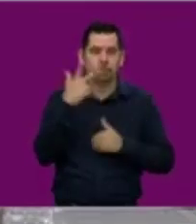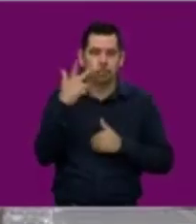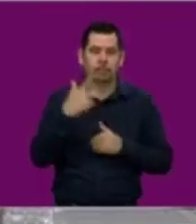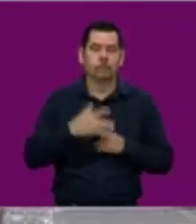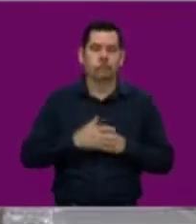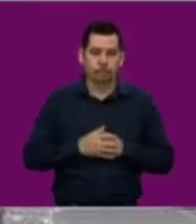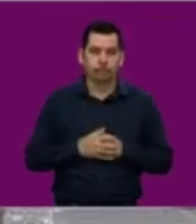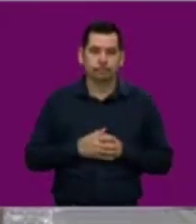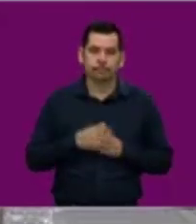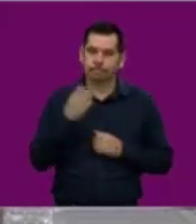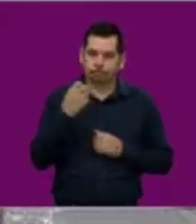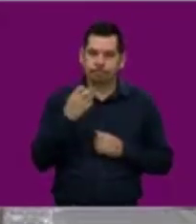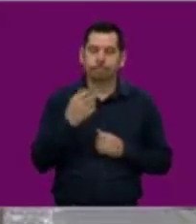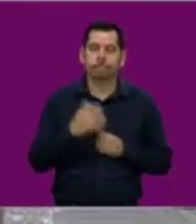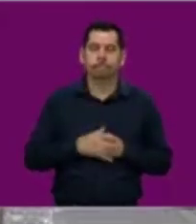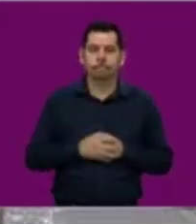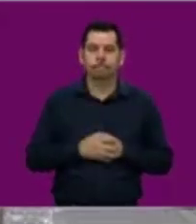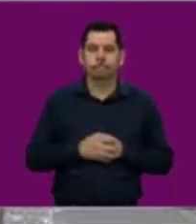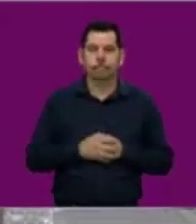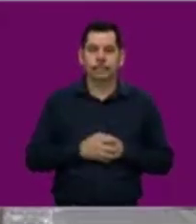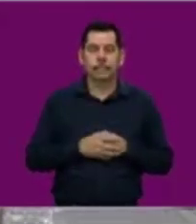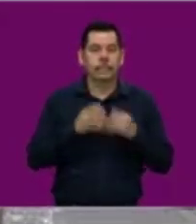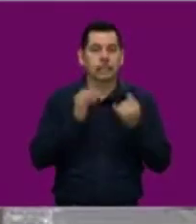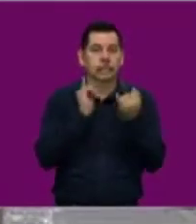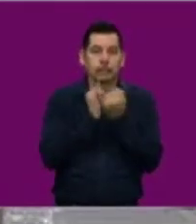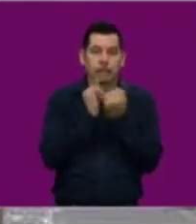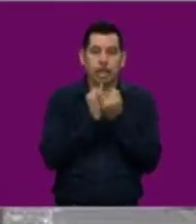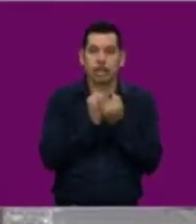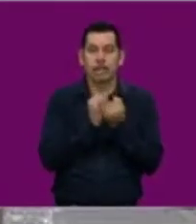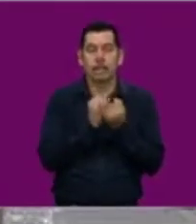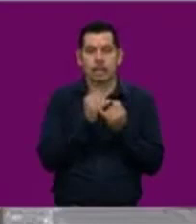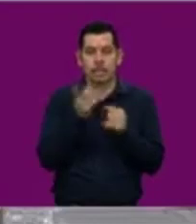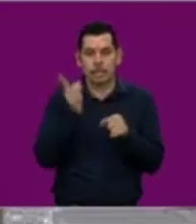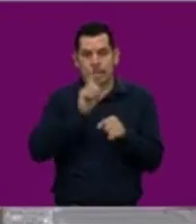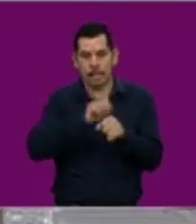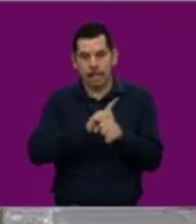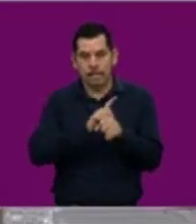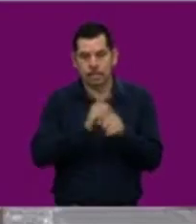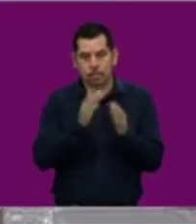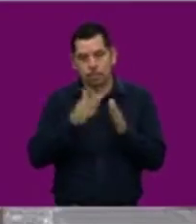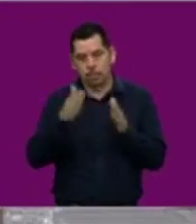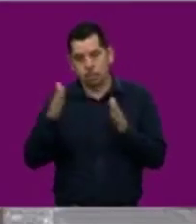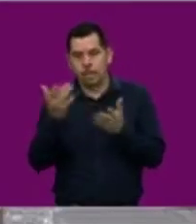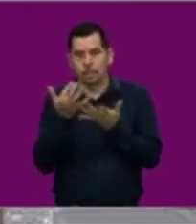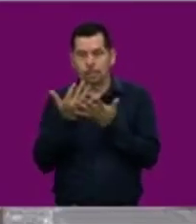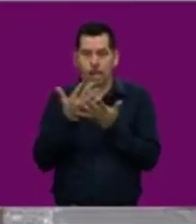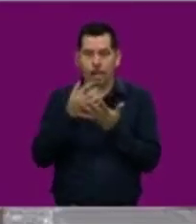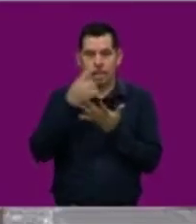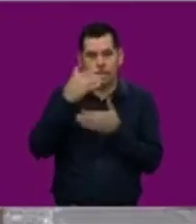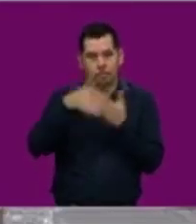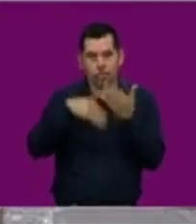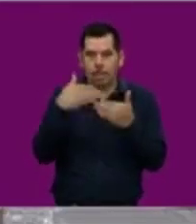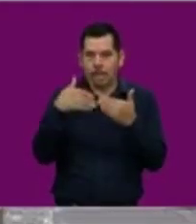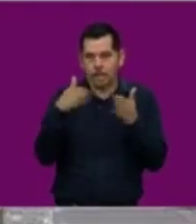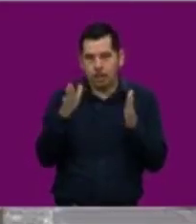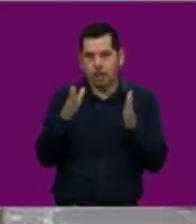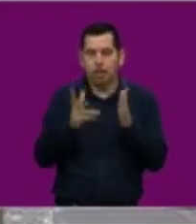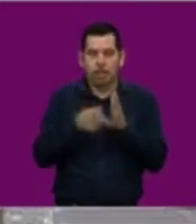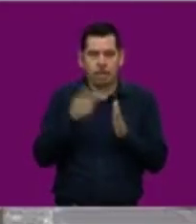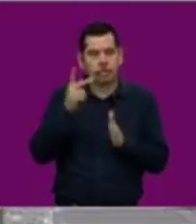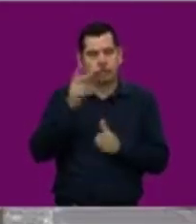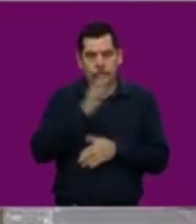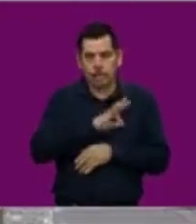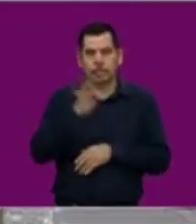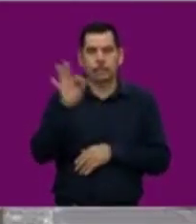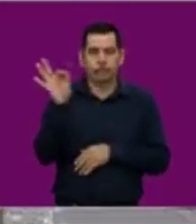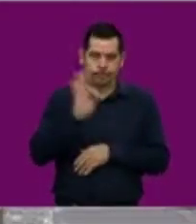este tener ciertos días para poderla reabrir si así no recomienda la secretaria de salud